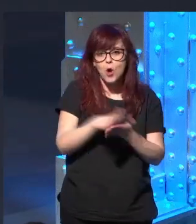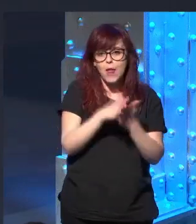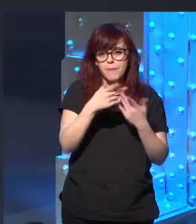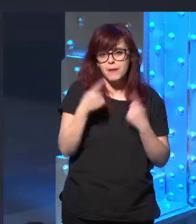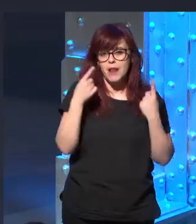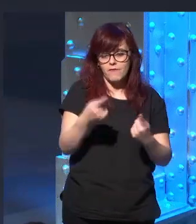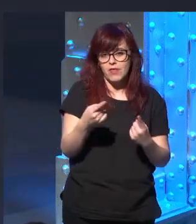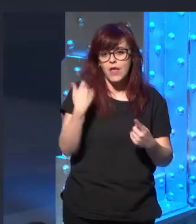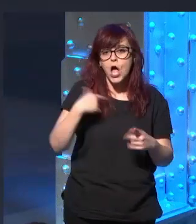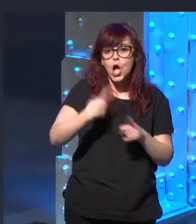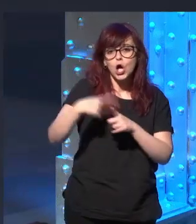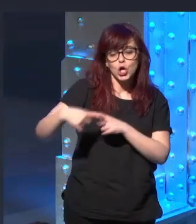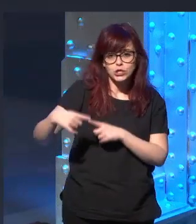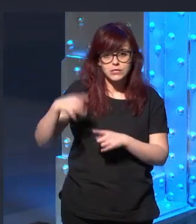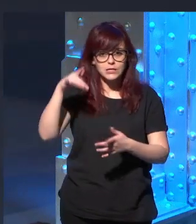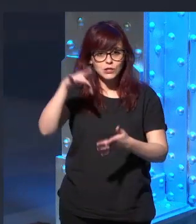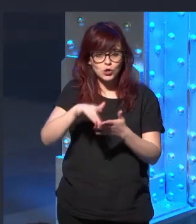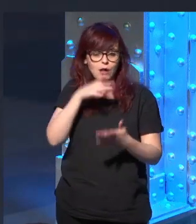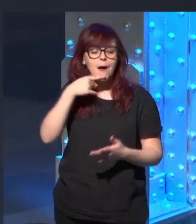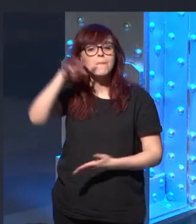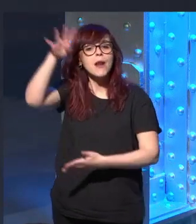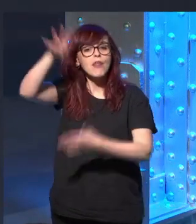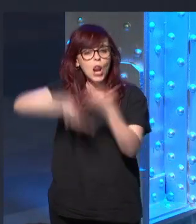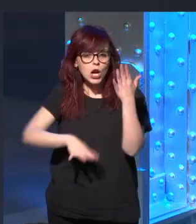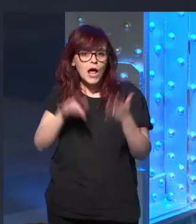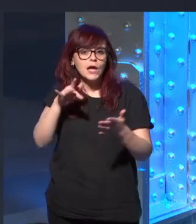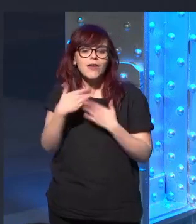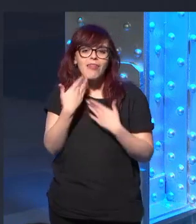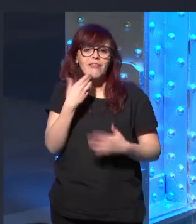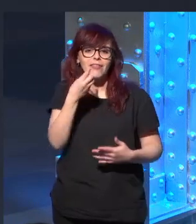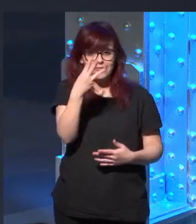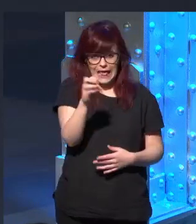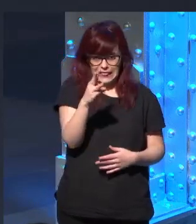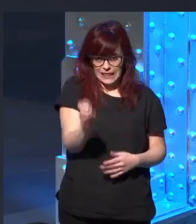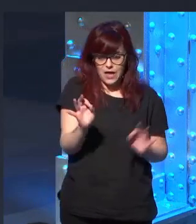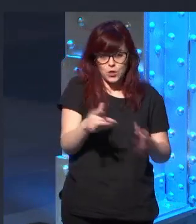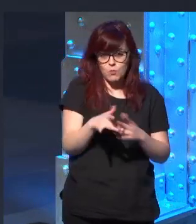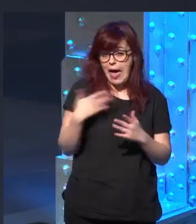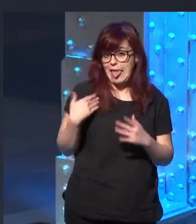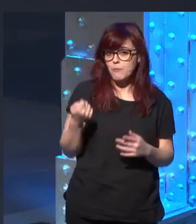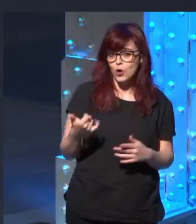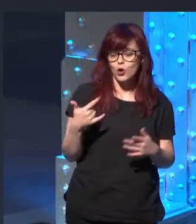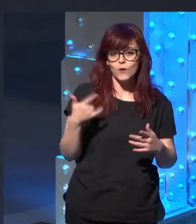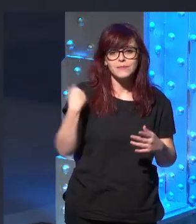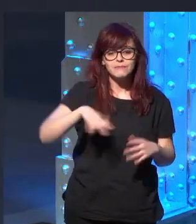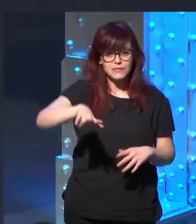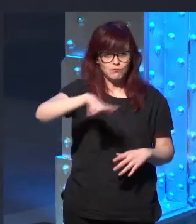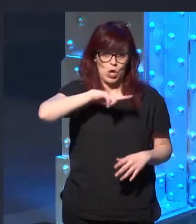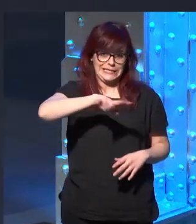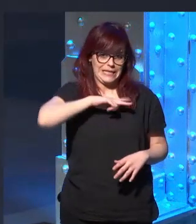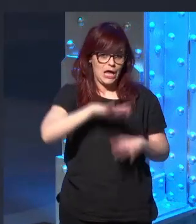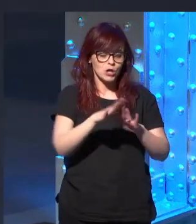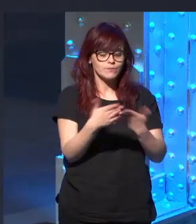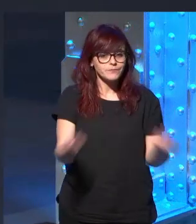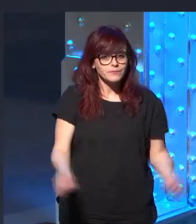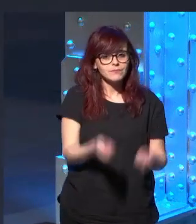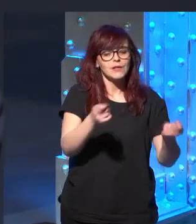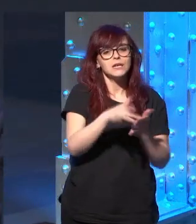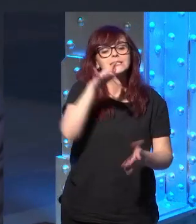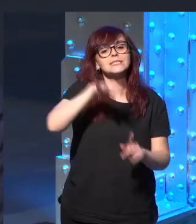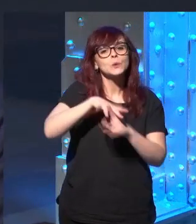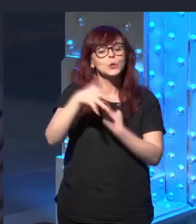se titulaba Cosas que pasan a Barcelona cuando en Strand Times, ahora se acaba de salir en castellano, en la editorial Barret, Cosas que te pasan